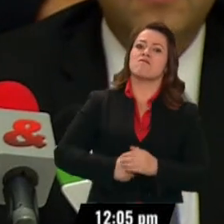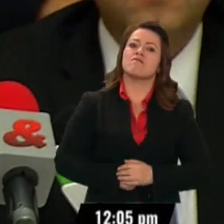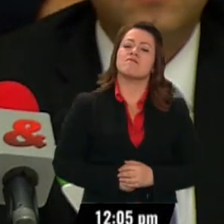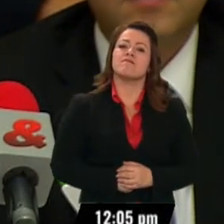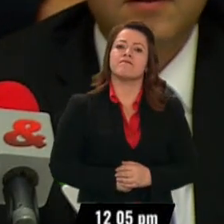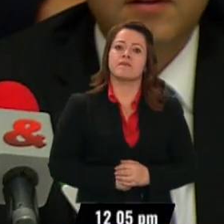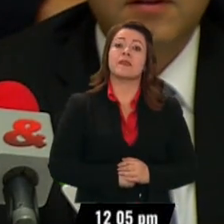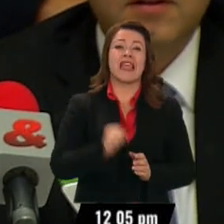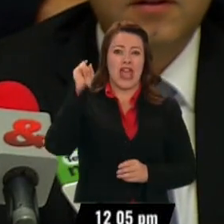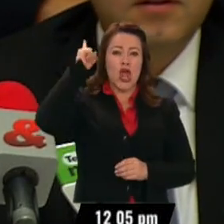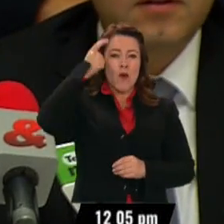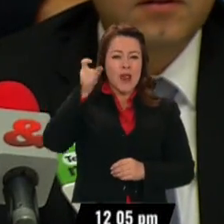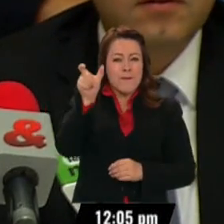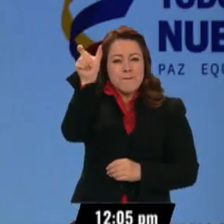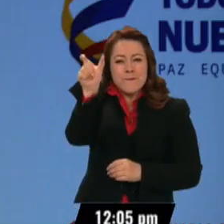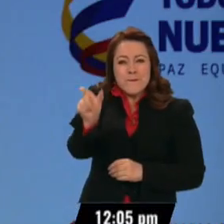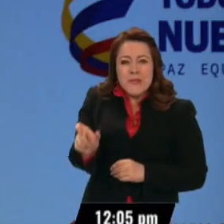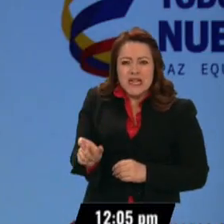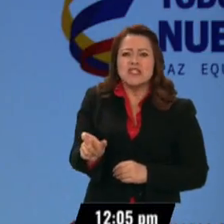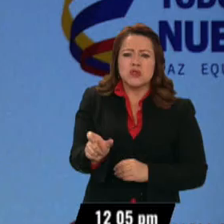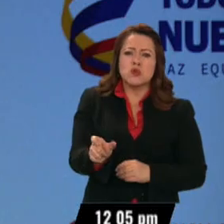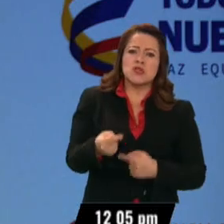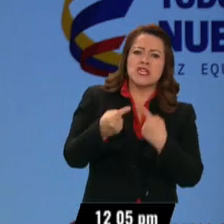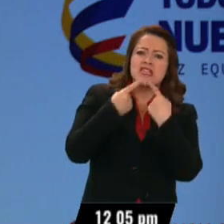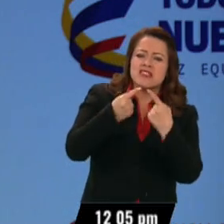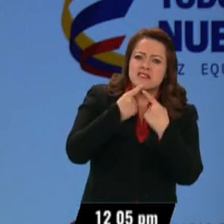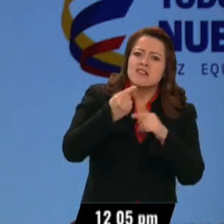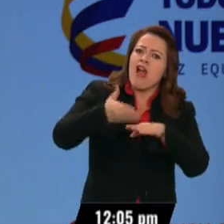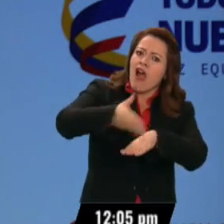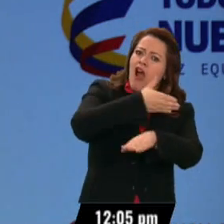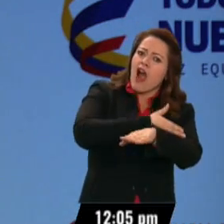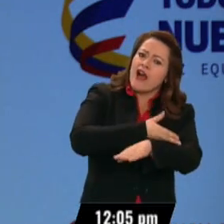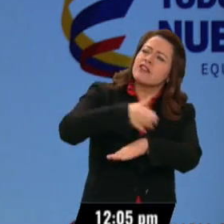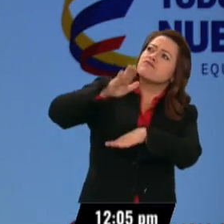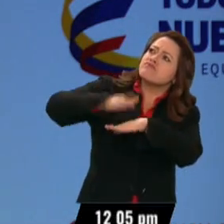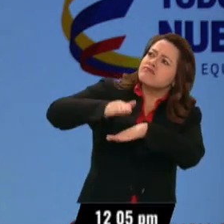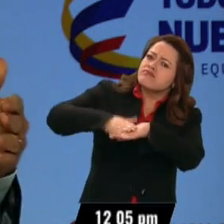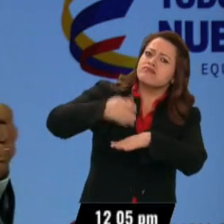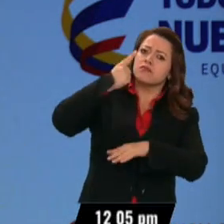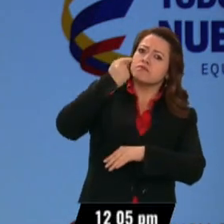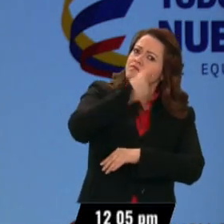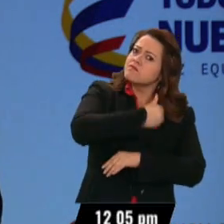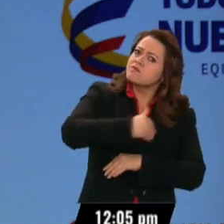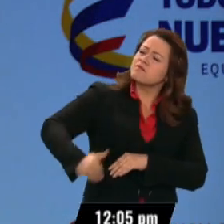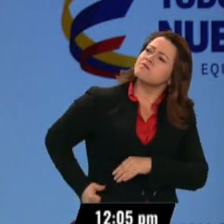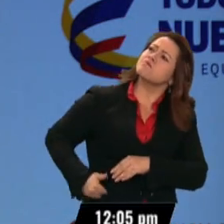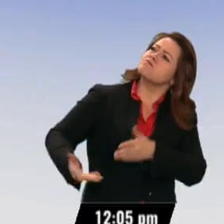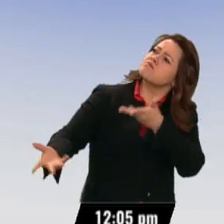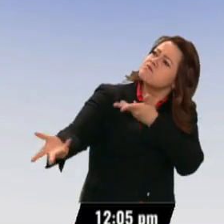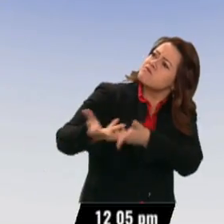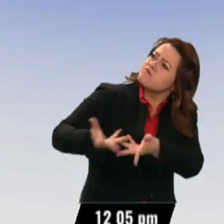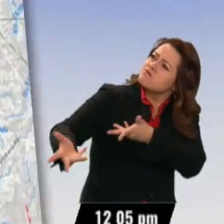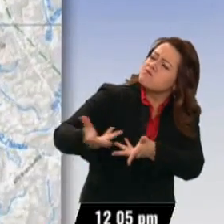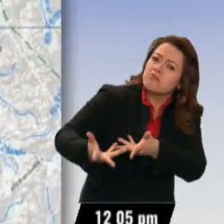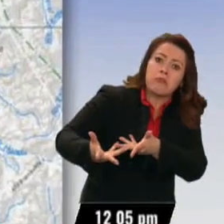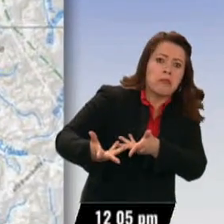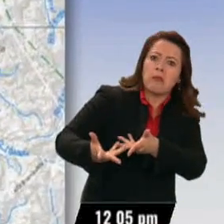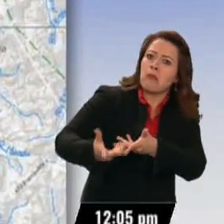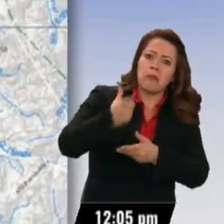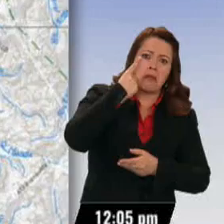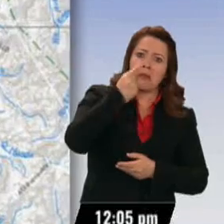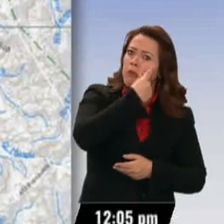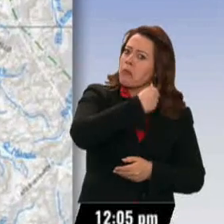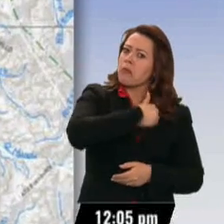que intentó reunirse en varias ocasiones con el presidente de la República para discutir el diferendo limítrofe, pero no fue